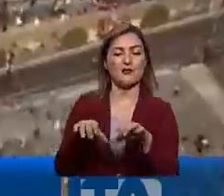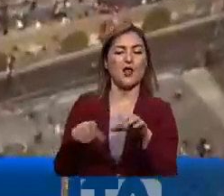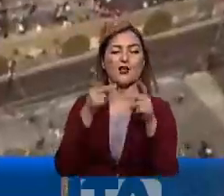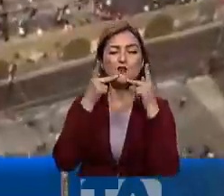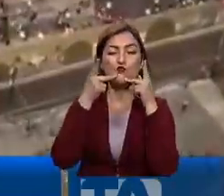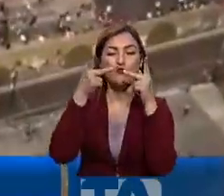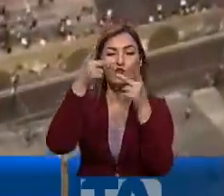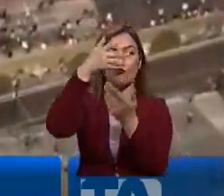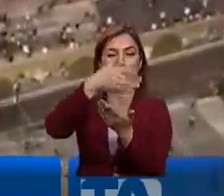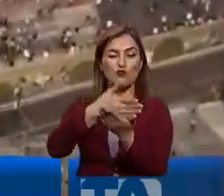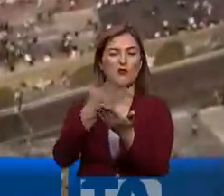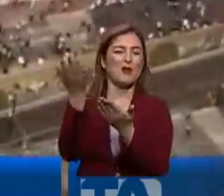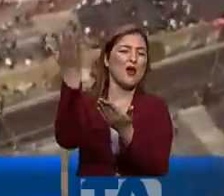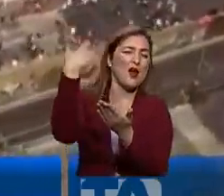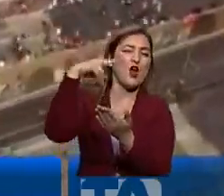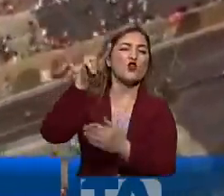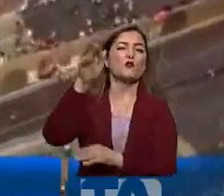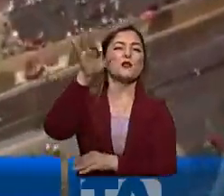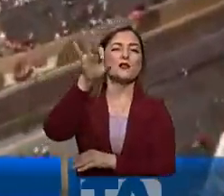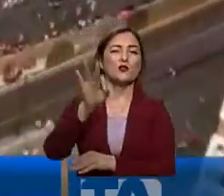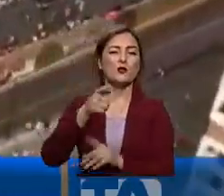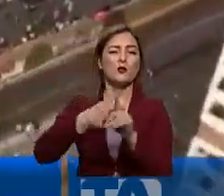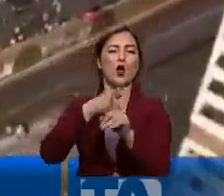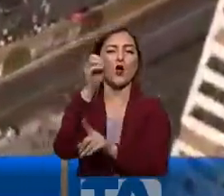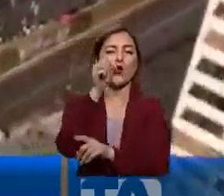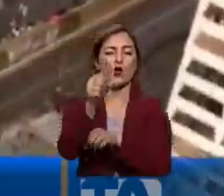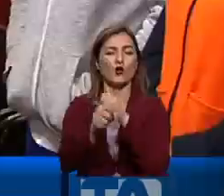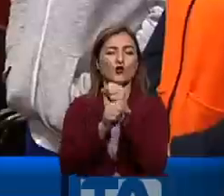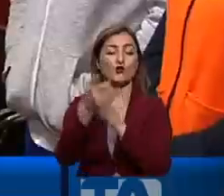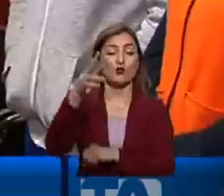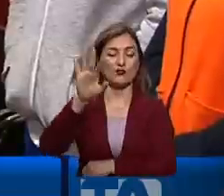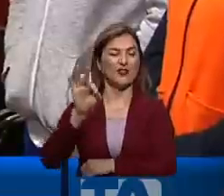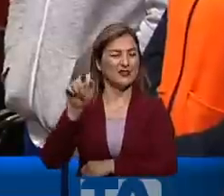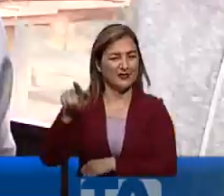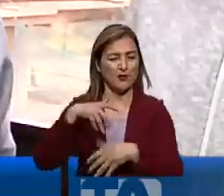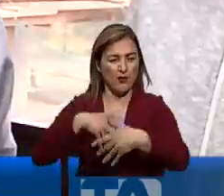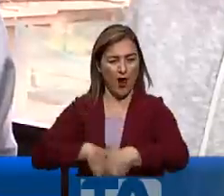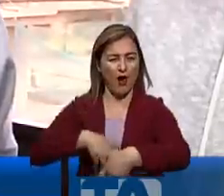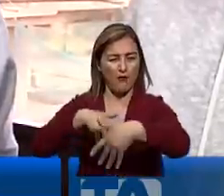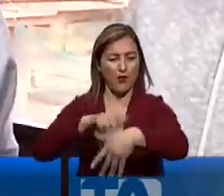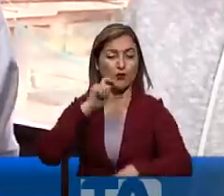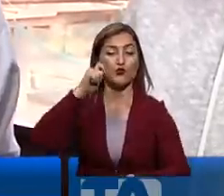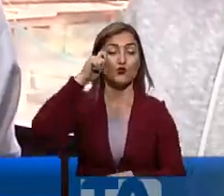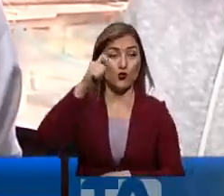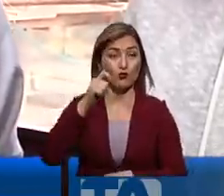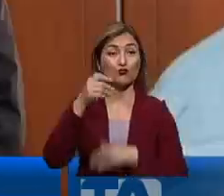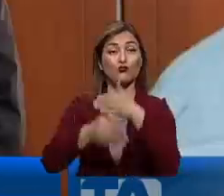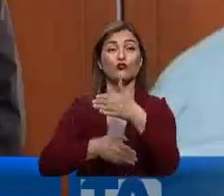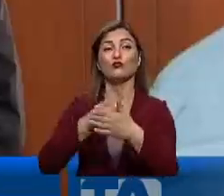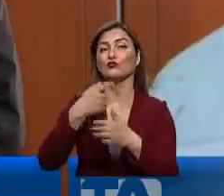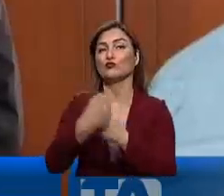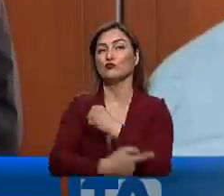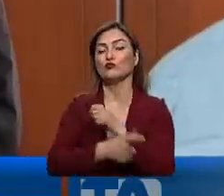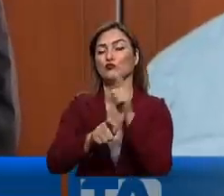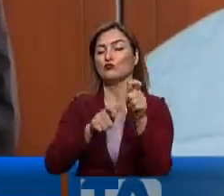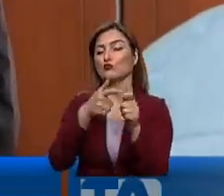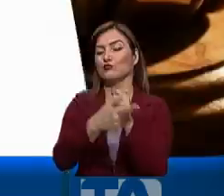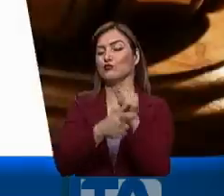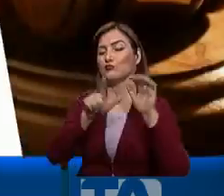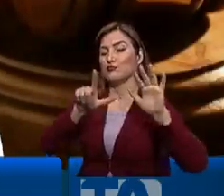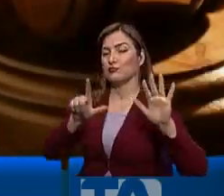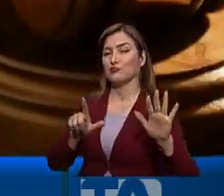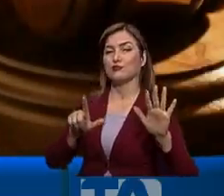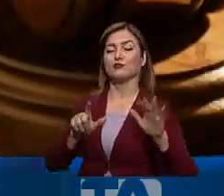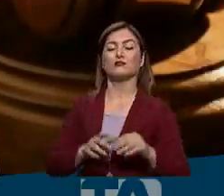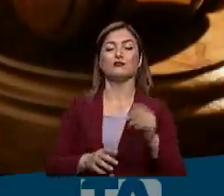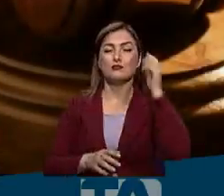servicio público durante las manifestaciones de octubre de 2019. En este proceso penal se sentenció a 7 personas más, entre ellos